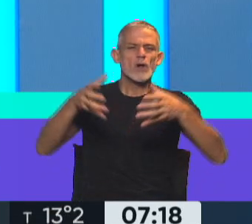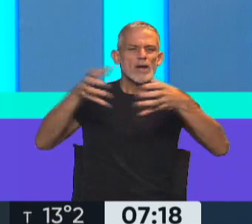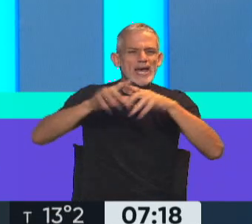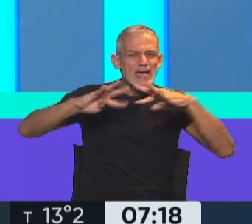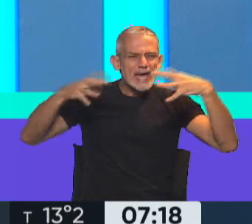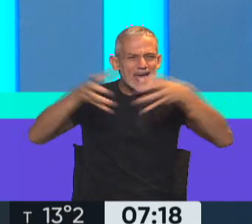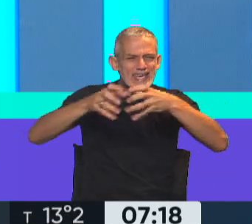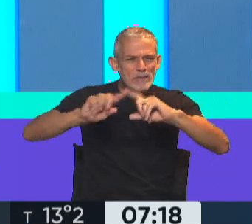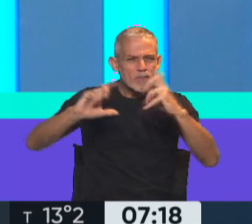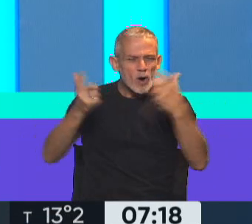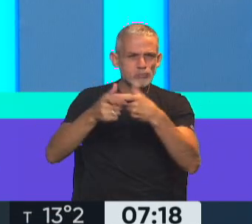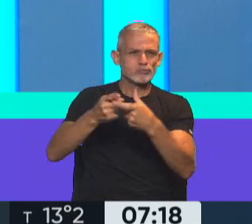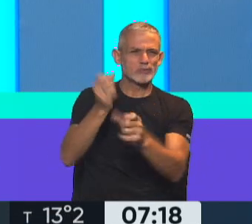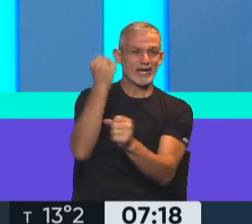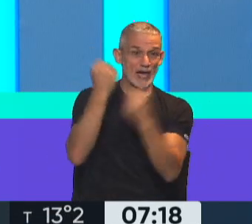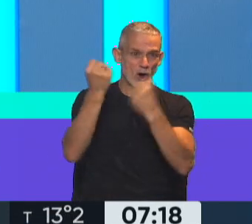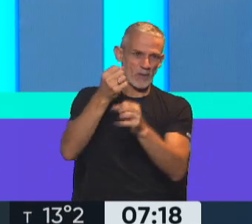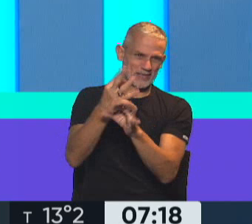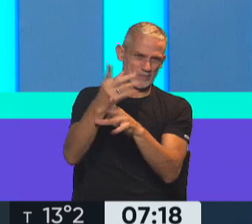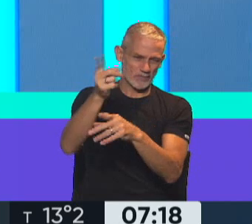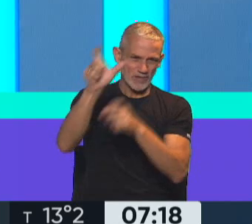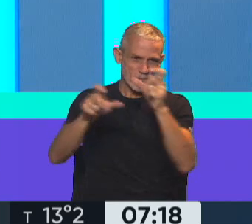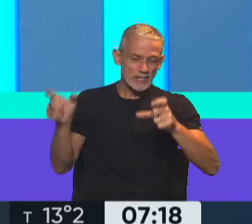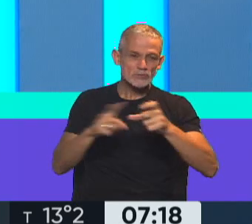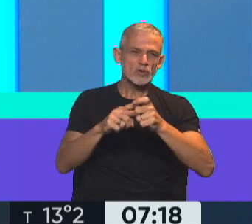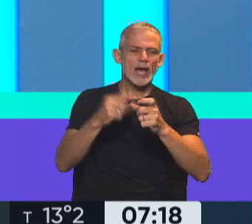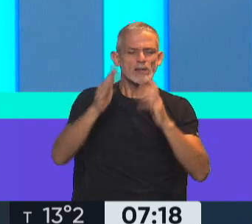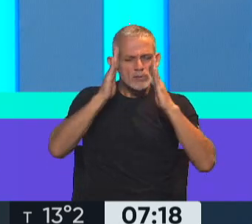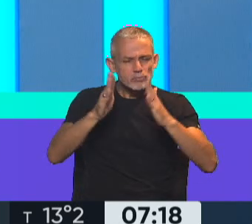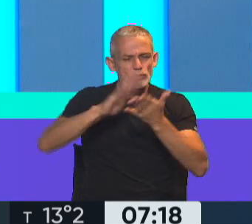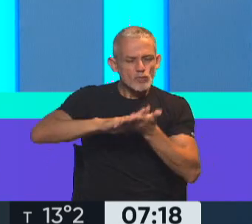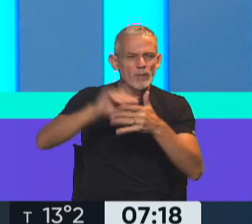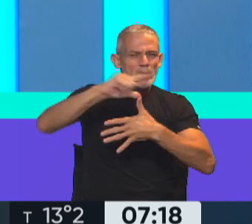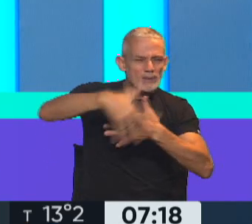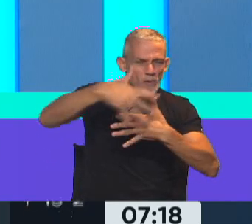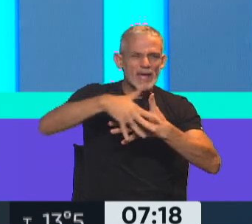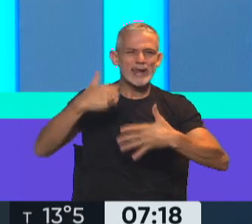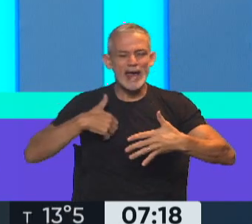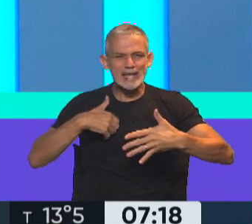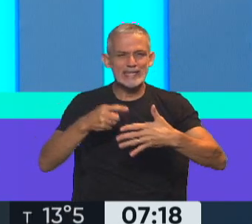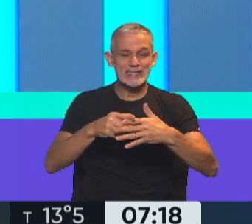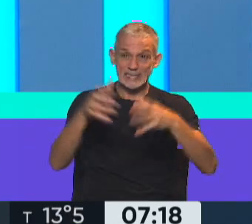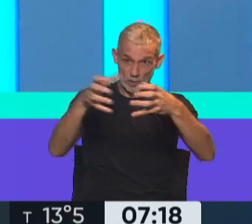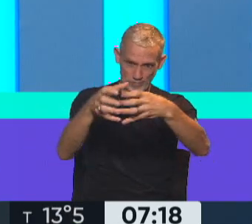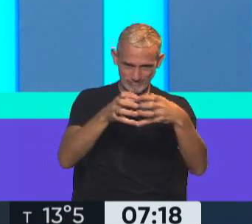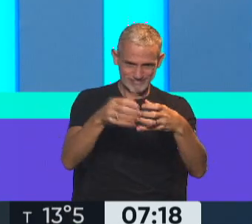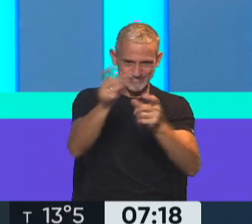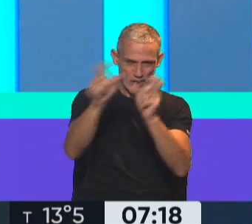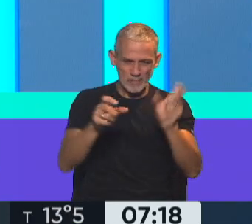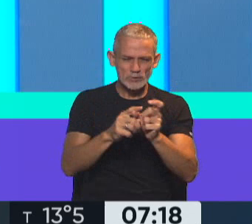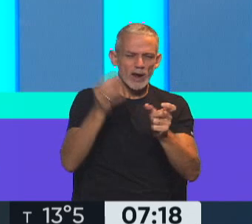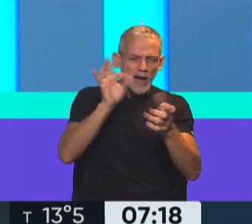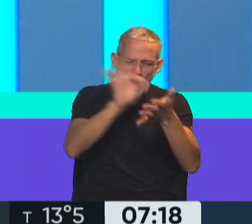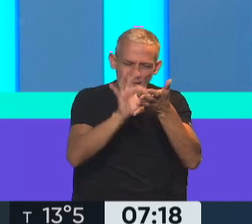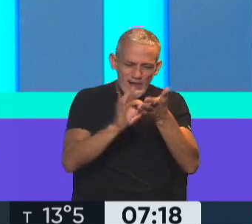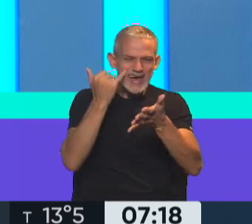FMI, que son los economistas que están encargados del caso argentino, de Latinoamérica. Con ellos se cerró la parte de la letra chica,